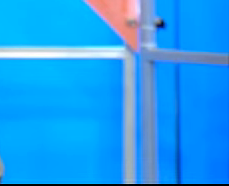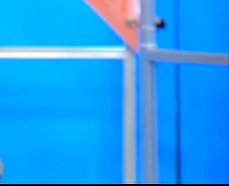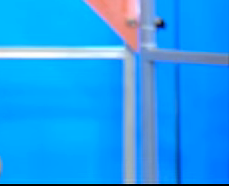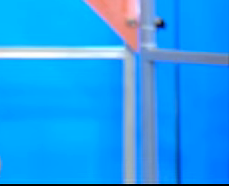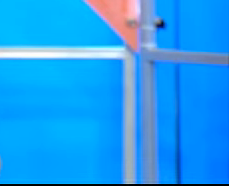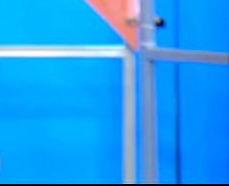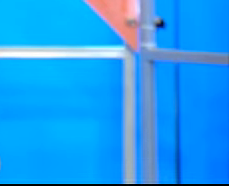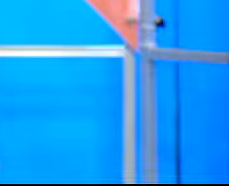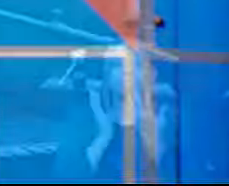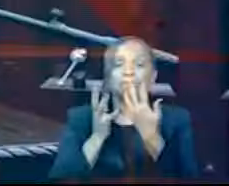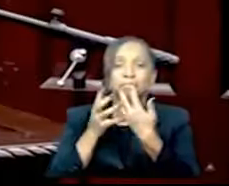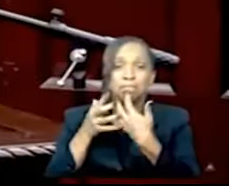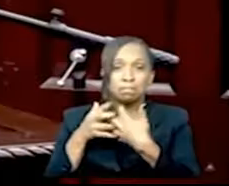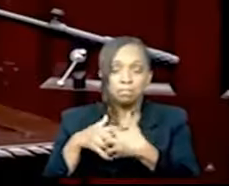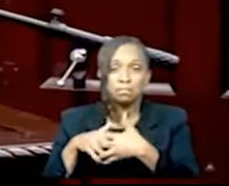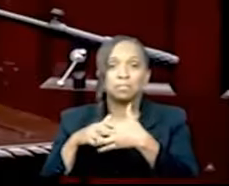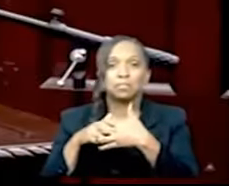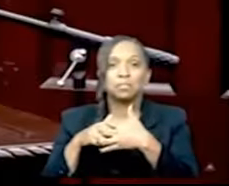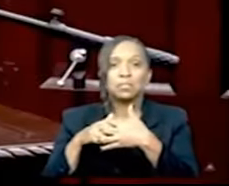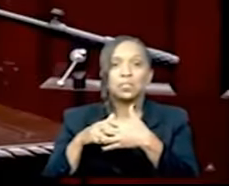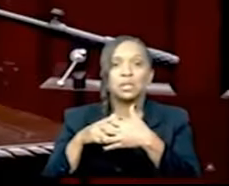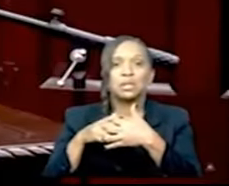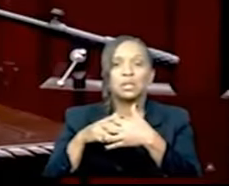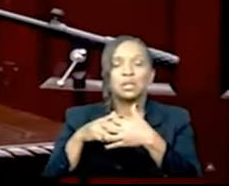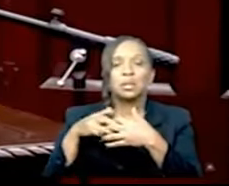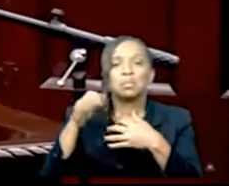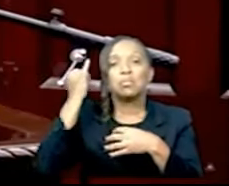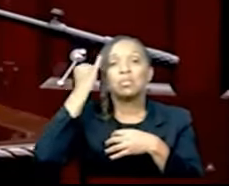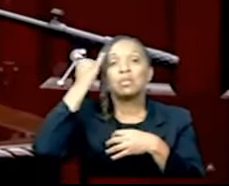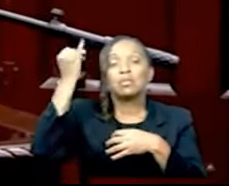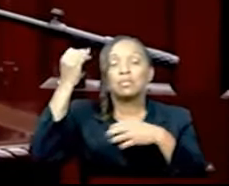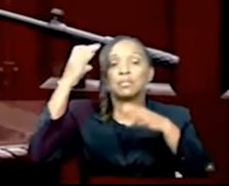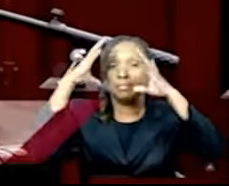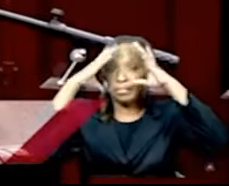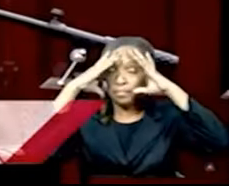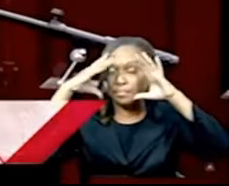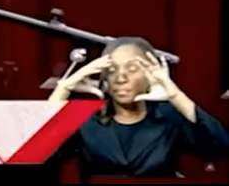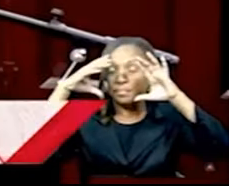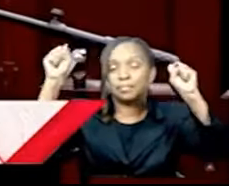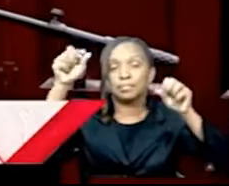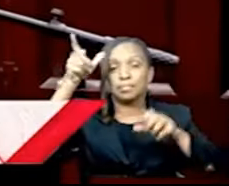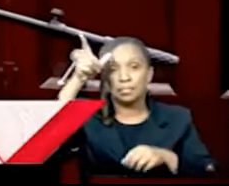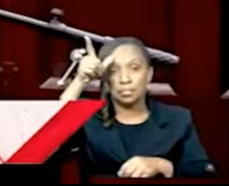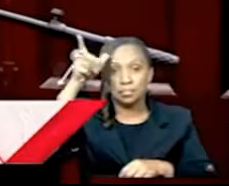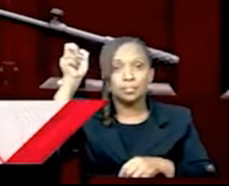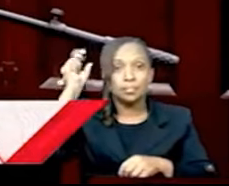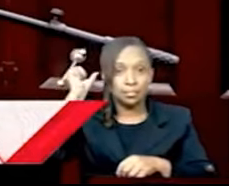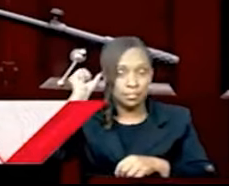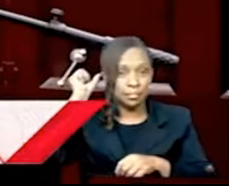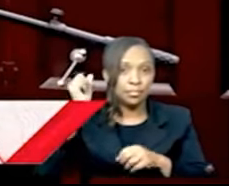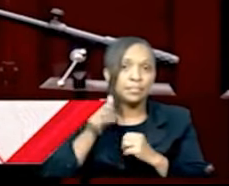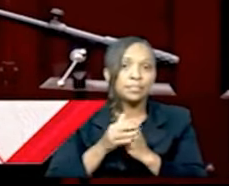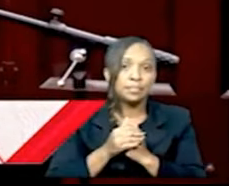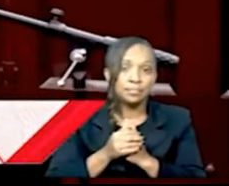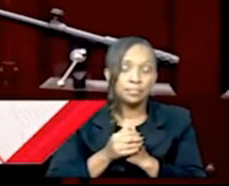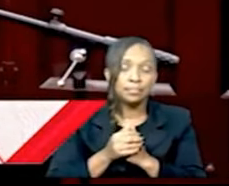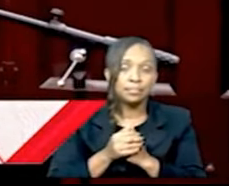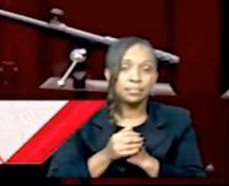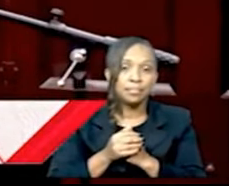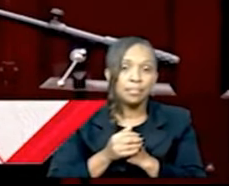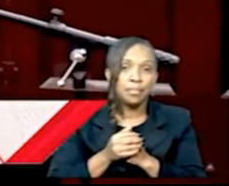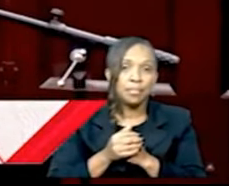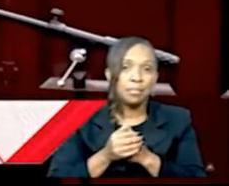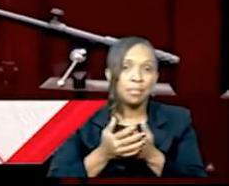lectura. El presidente Luis Abinader ha sometido la modificación de ese